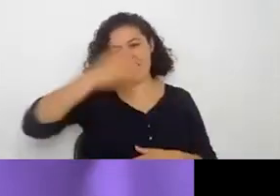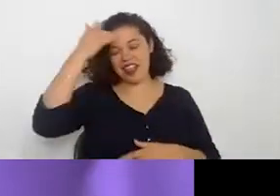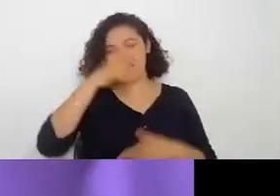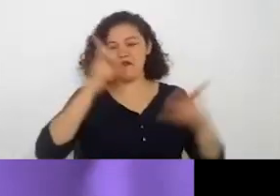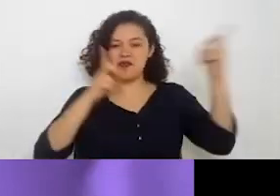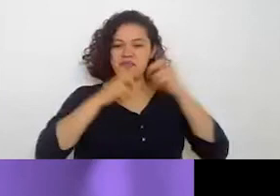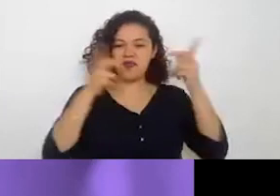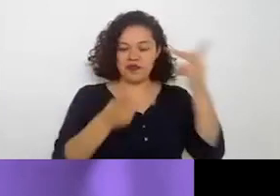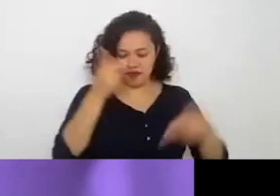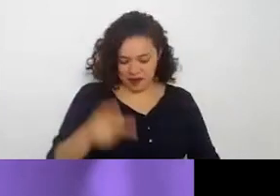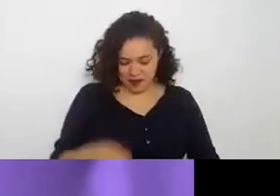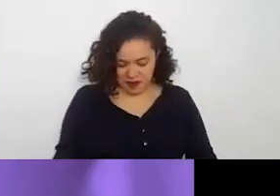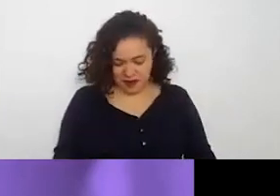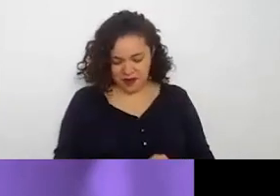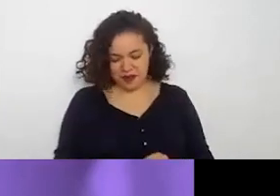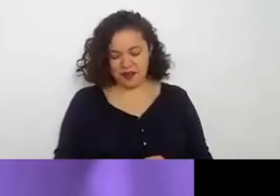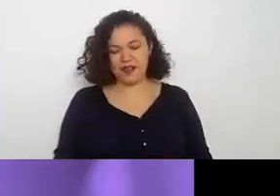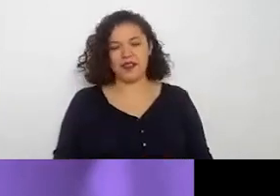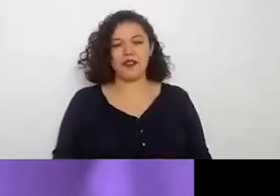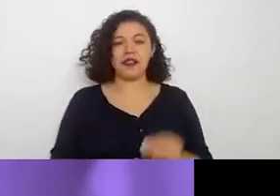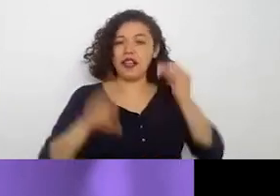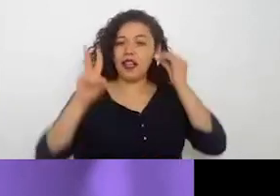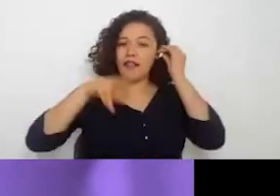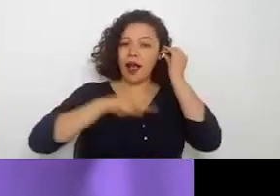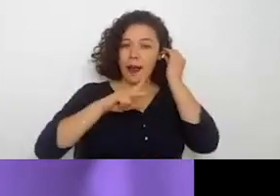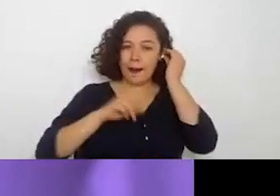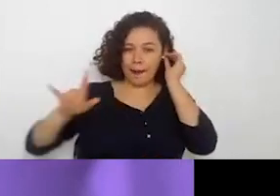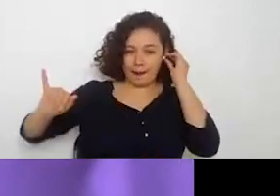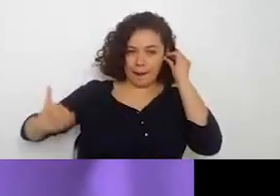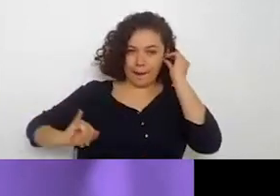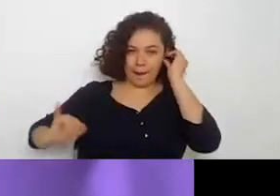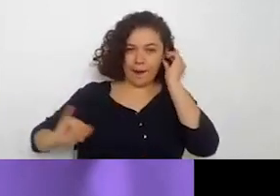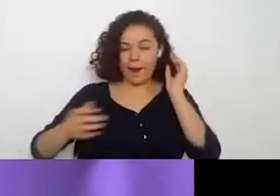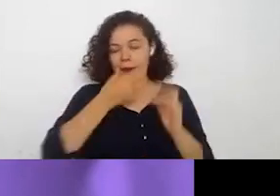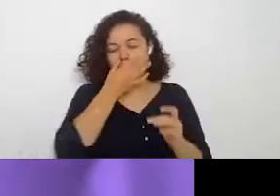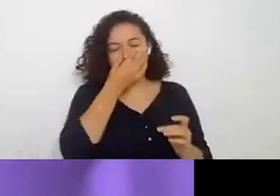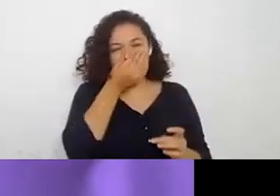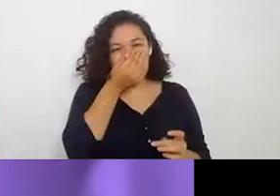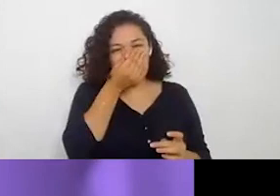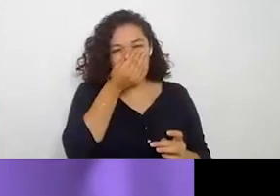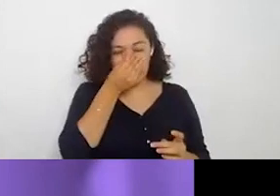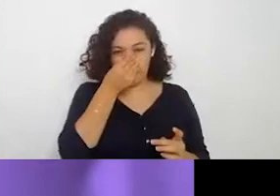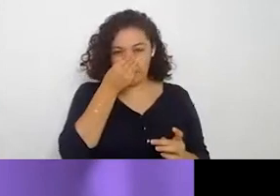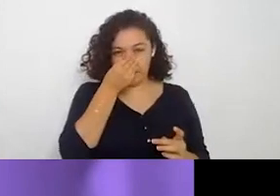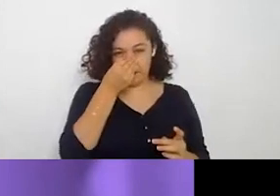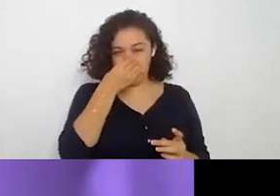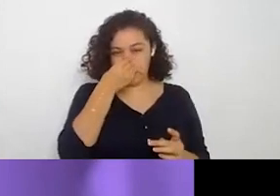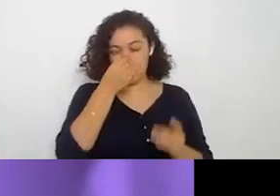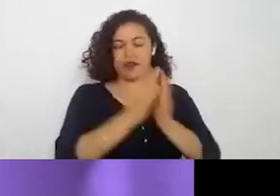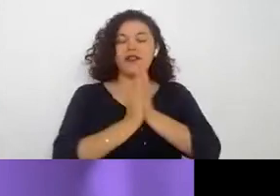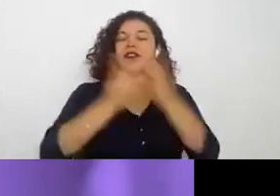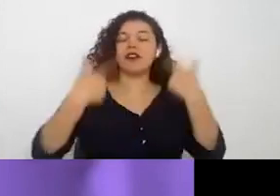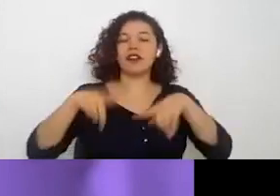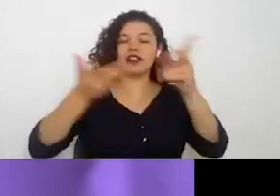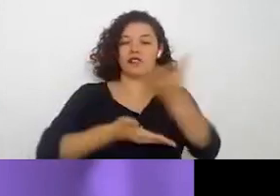preguntas. Realmente me interesaría muchísimo ver si alguien puede exponer su presupuesto, ¿verdad?